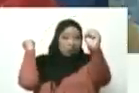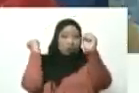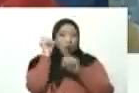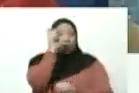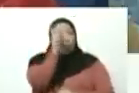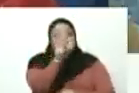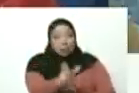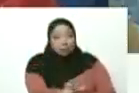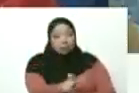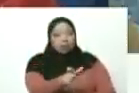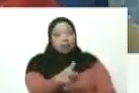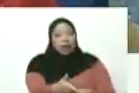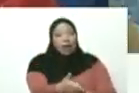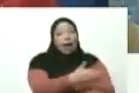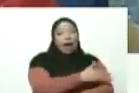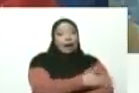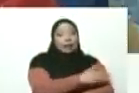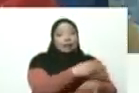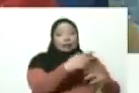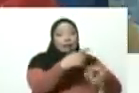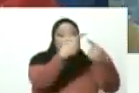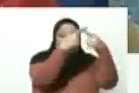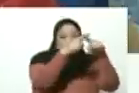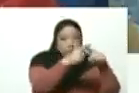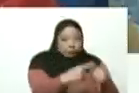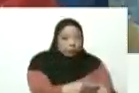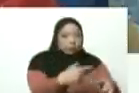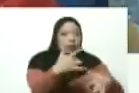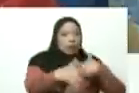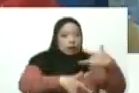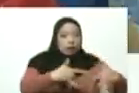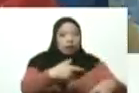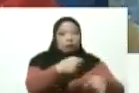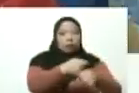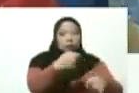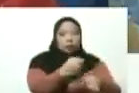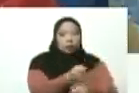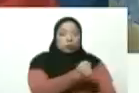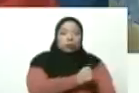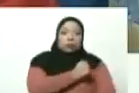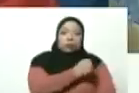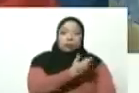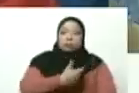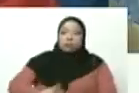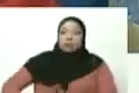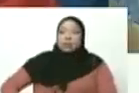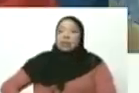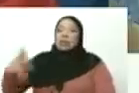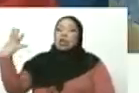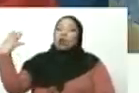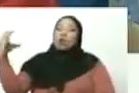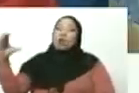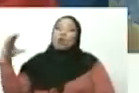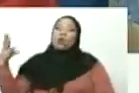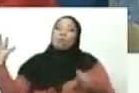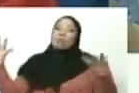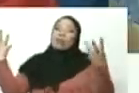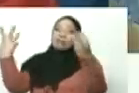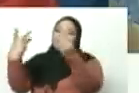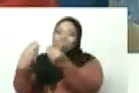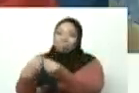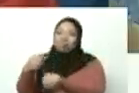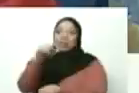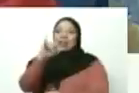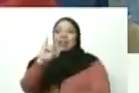ante el ya saliente y tristemente célebre su presidente duque para